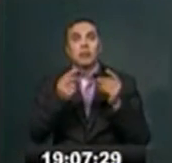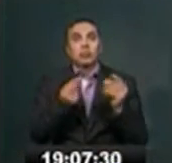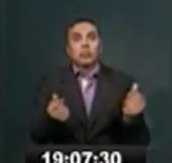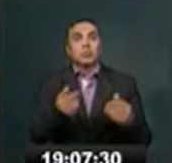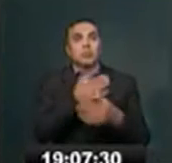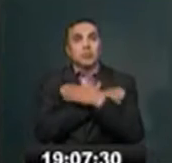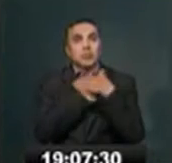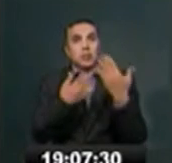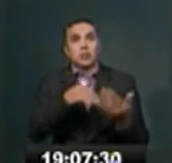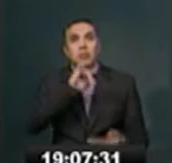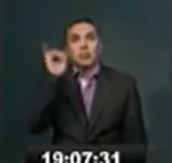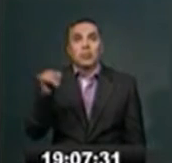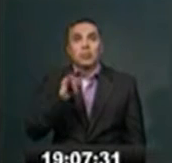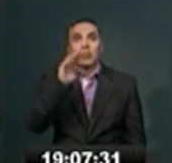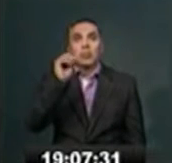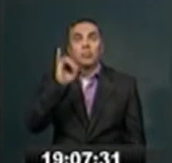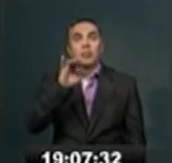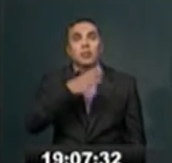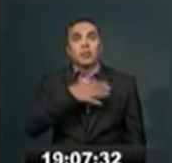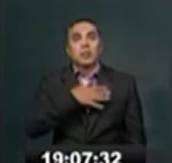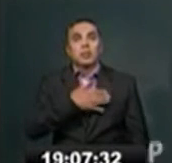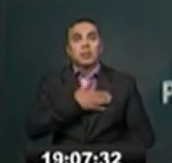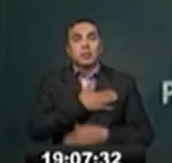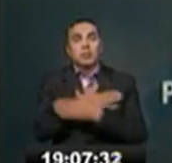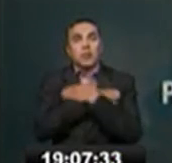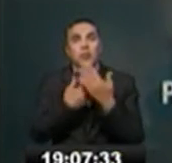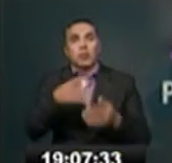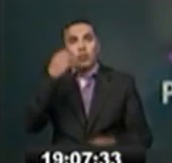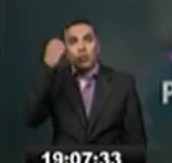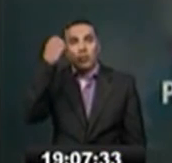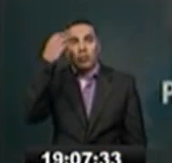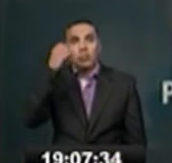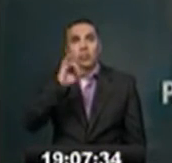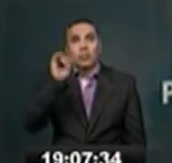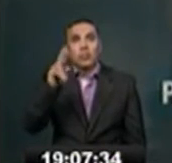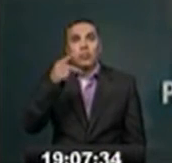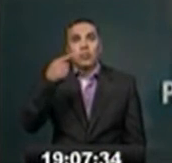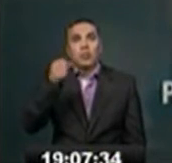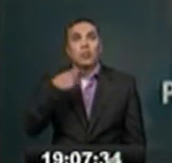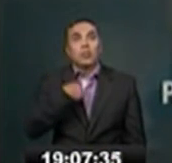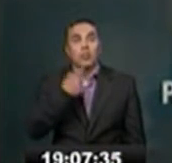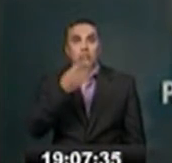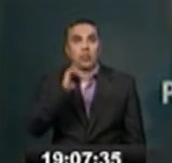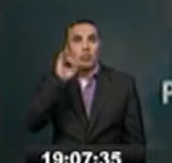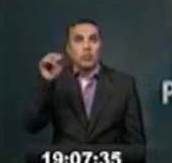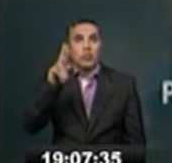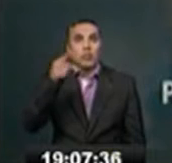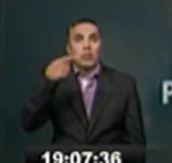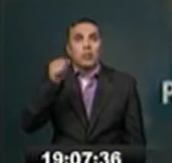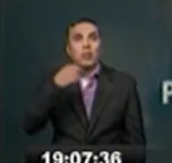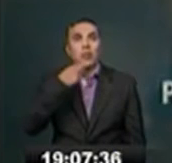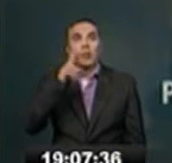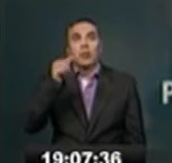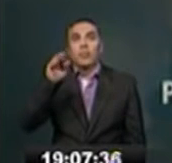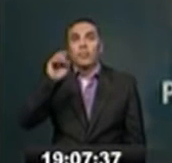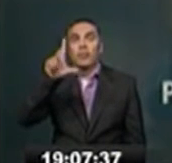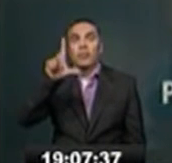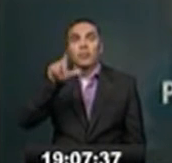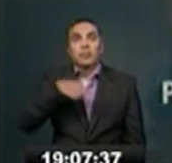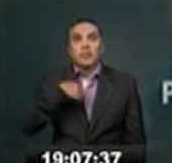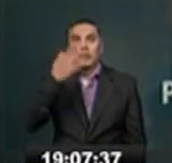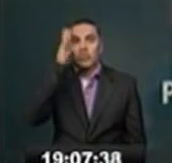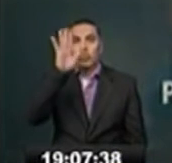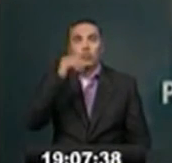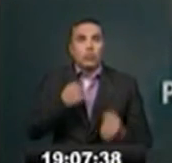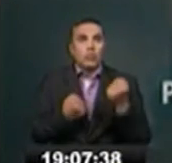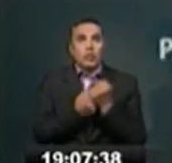Saludos a Jimmy, saludos al Jorge. Martínez responde: le doy tus saludos a Jorge, a Jimmy y a Rafael. Él sabe de tu